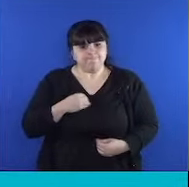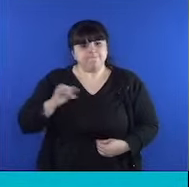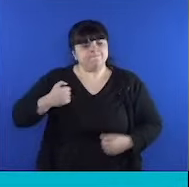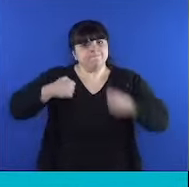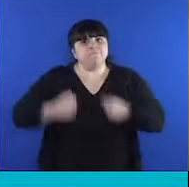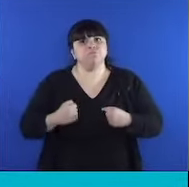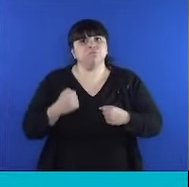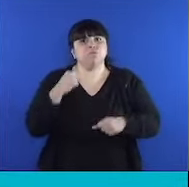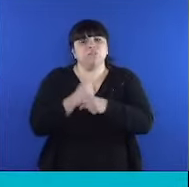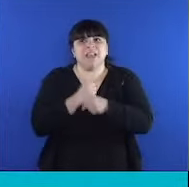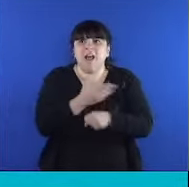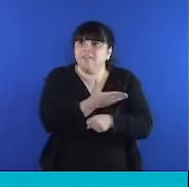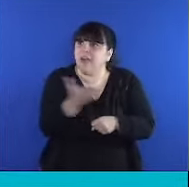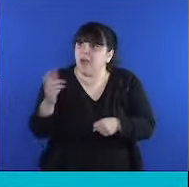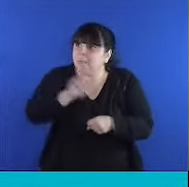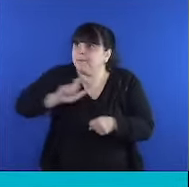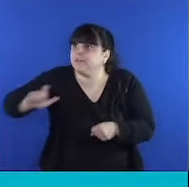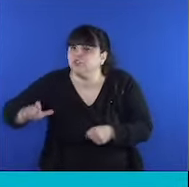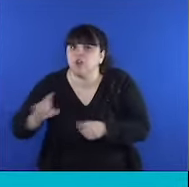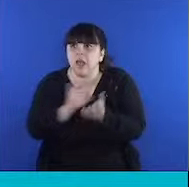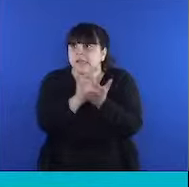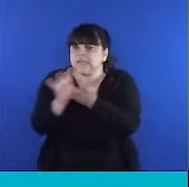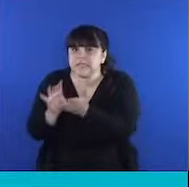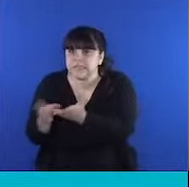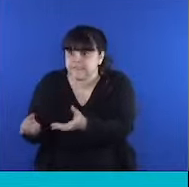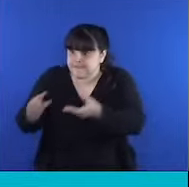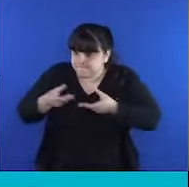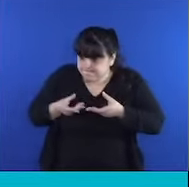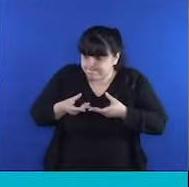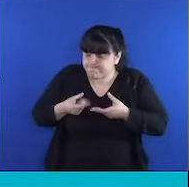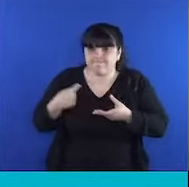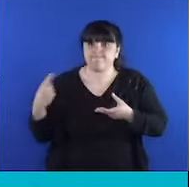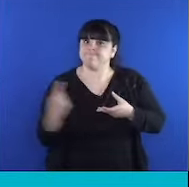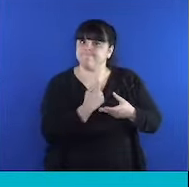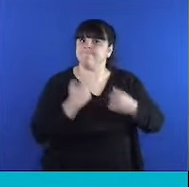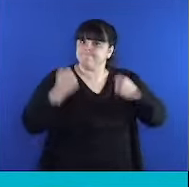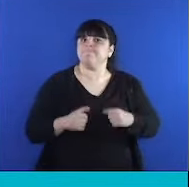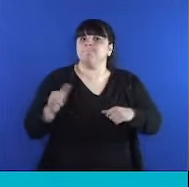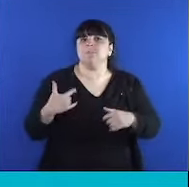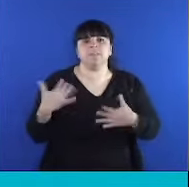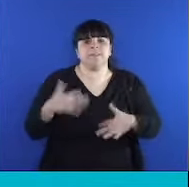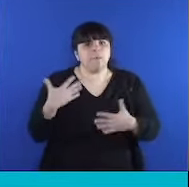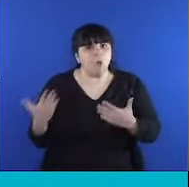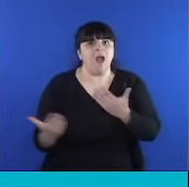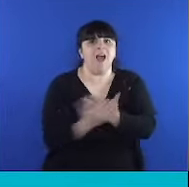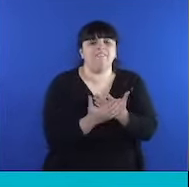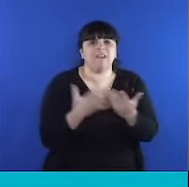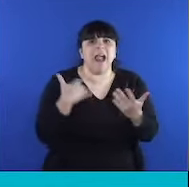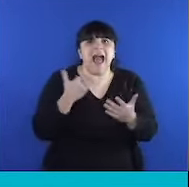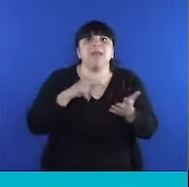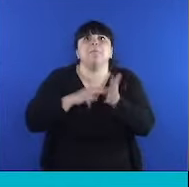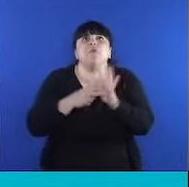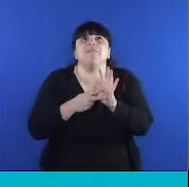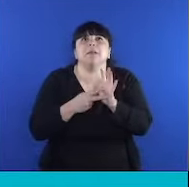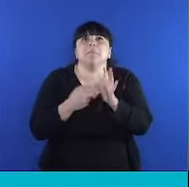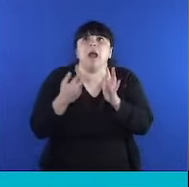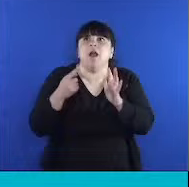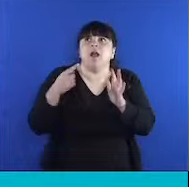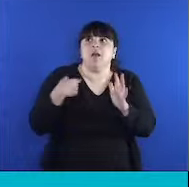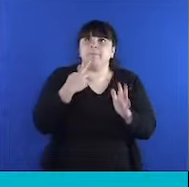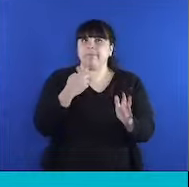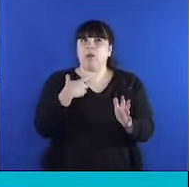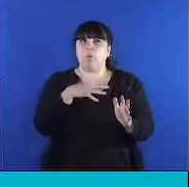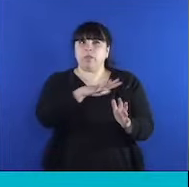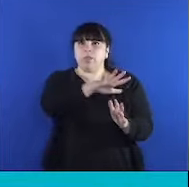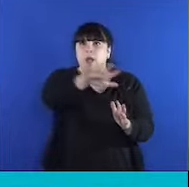que trabajadores que están enfrentando despidos nos han acercado el problema y los hemos traído a la Cámara. Evidentemente hay un problema que